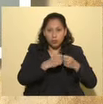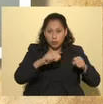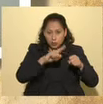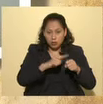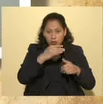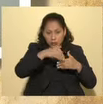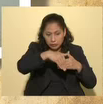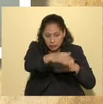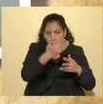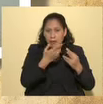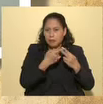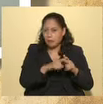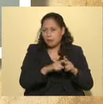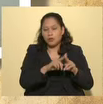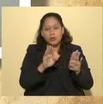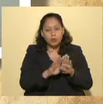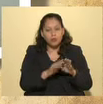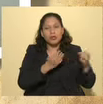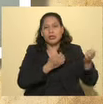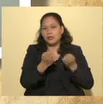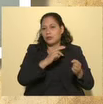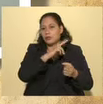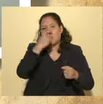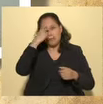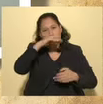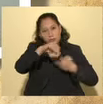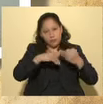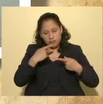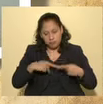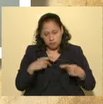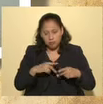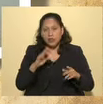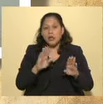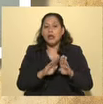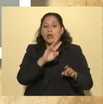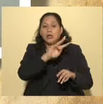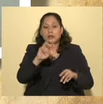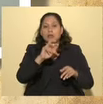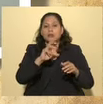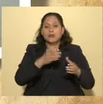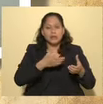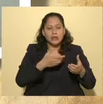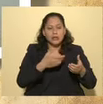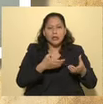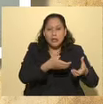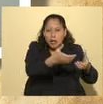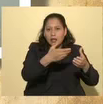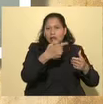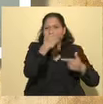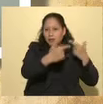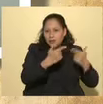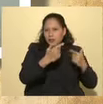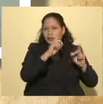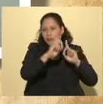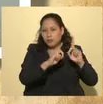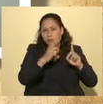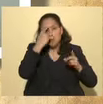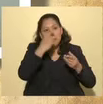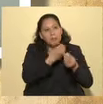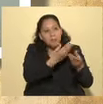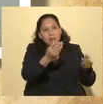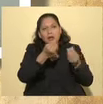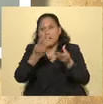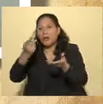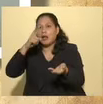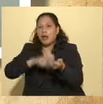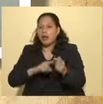hemos arrancado, como hemos instalado en este primer año más de 300 gimnasios urbanos, pretendiendo acercar más el deporte a las colonias y a